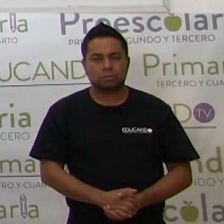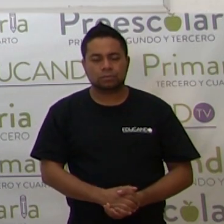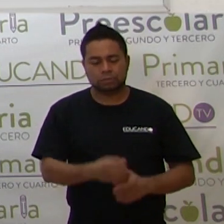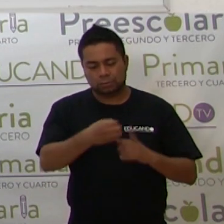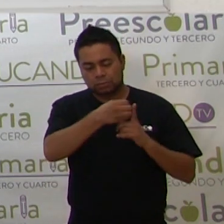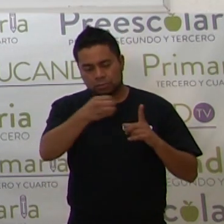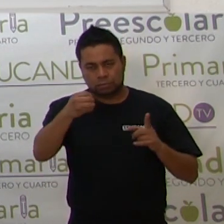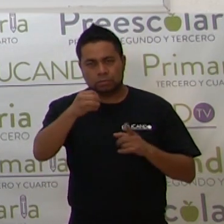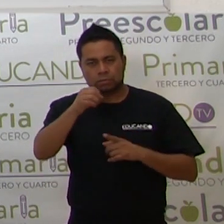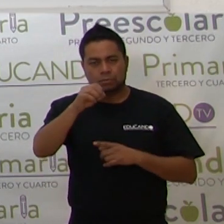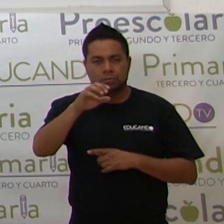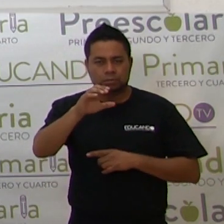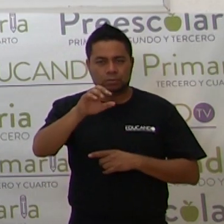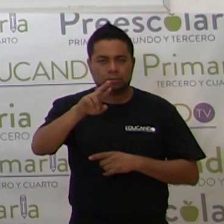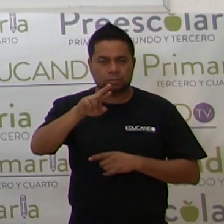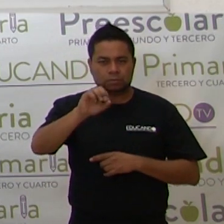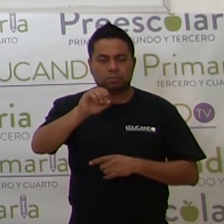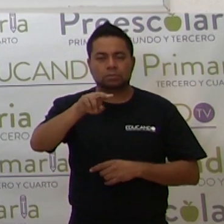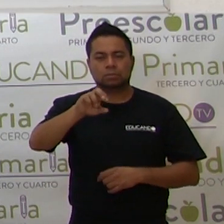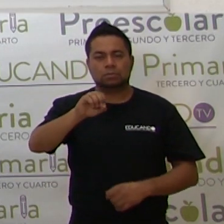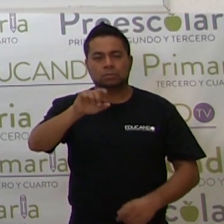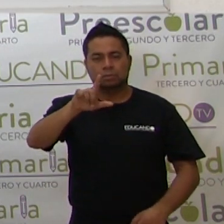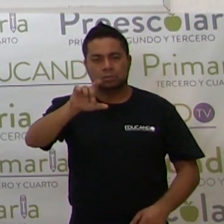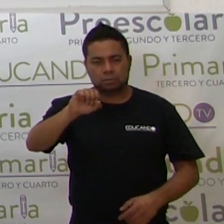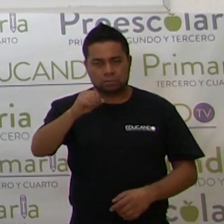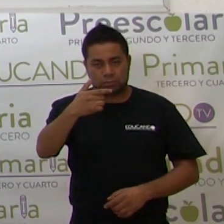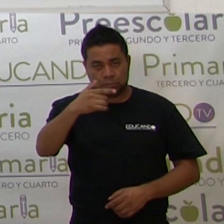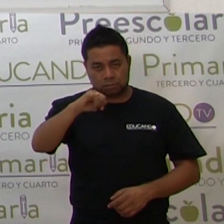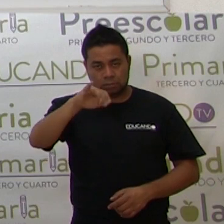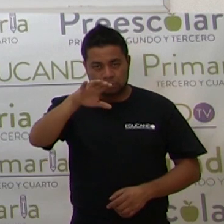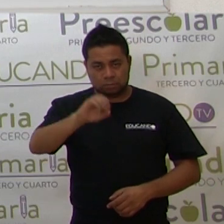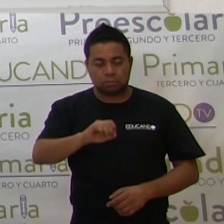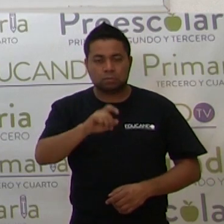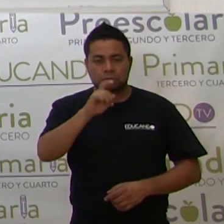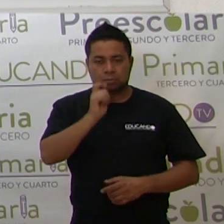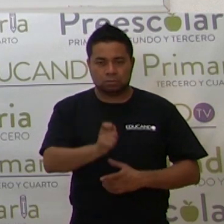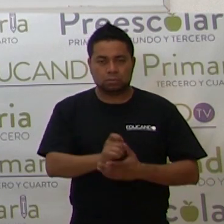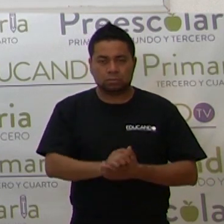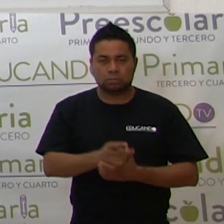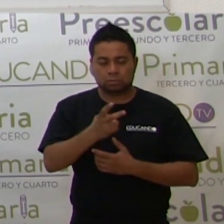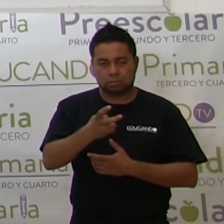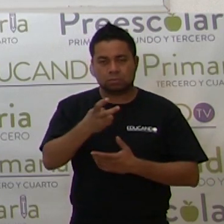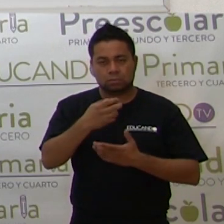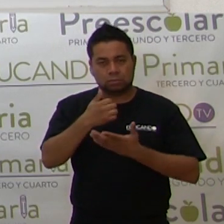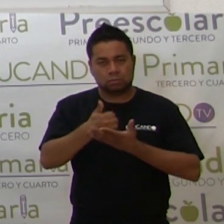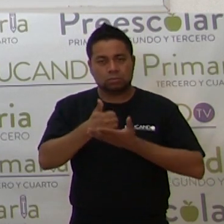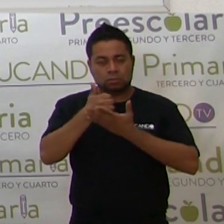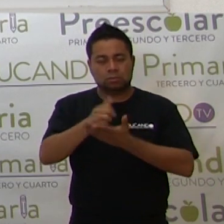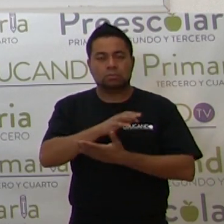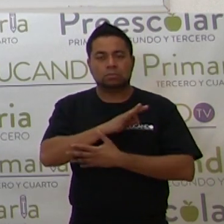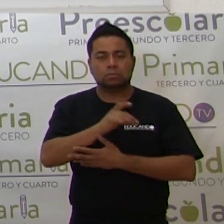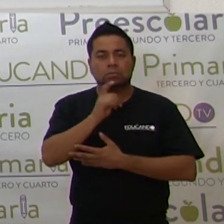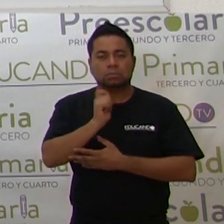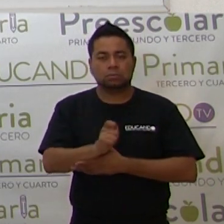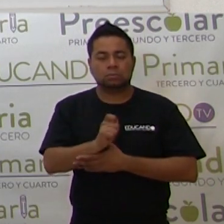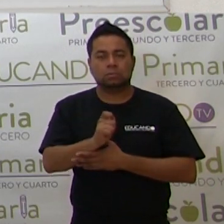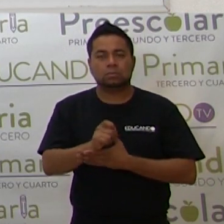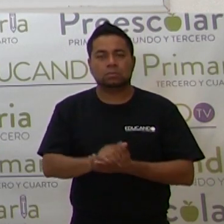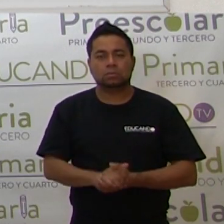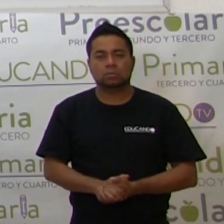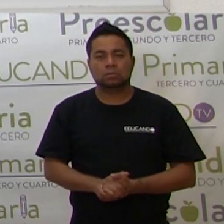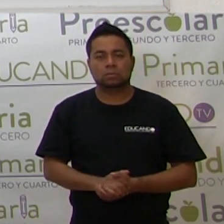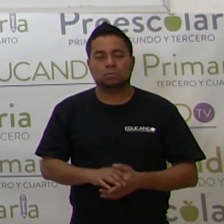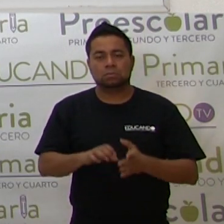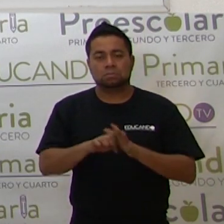Cronológico, ¿bien? El orden cronológico, el cual nos va a permitir a nosotros entender